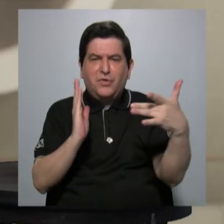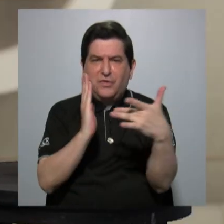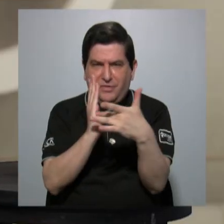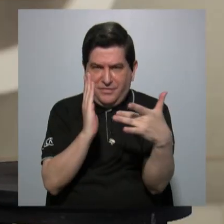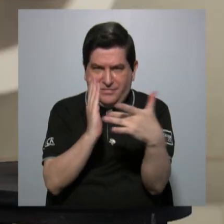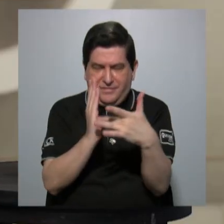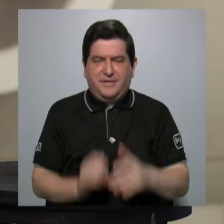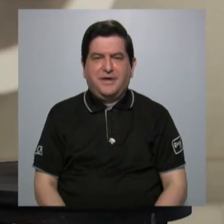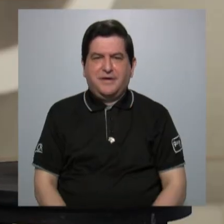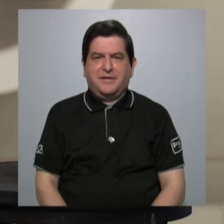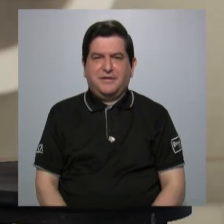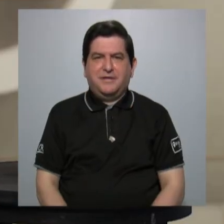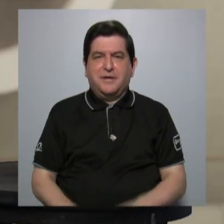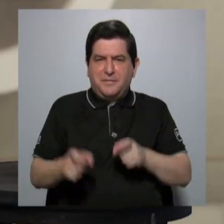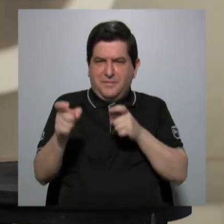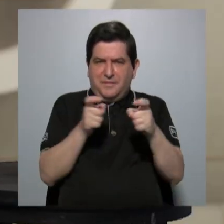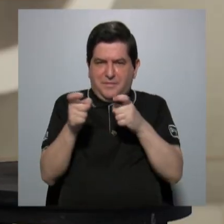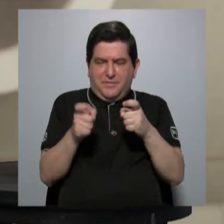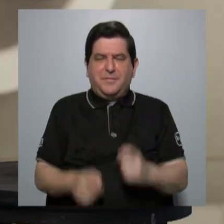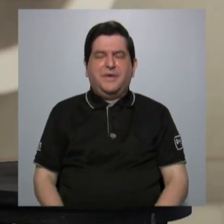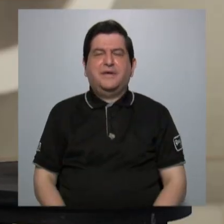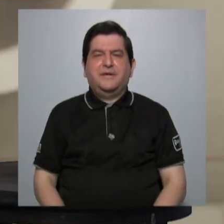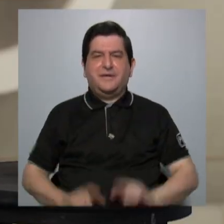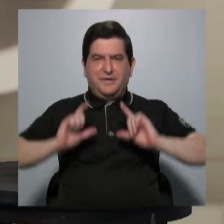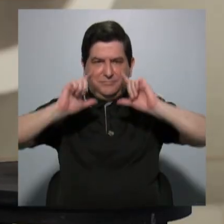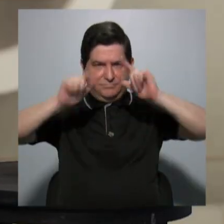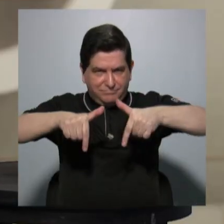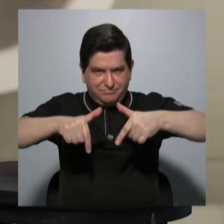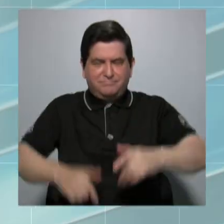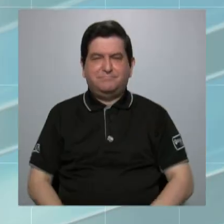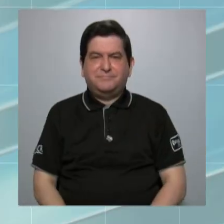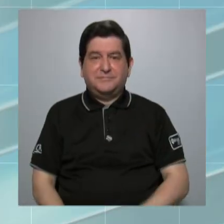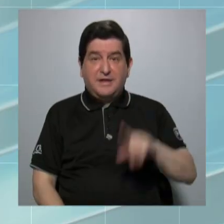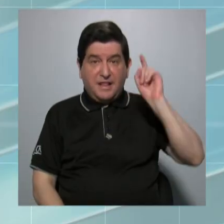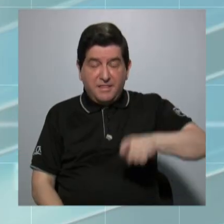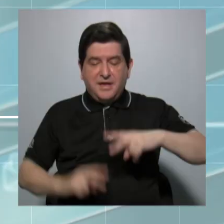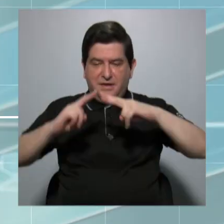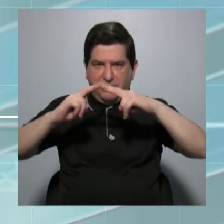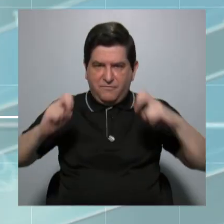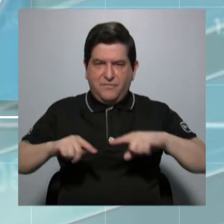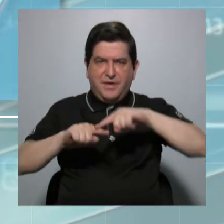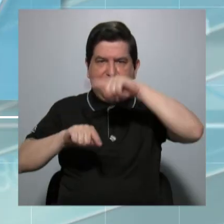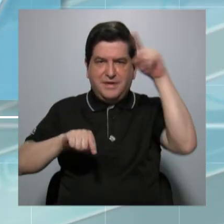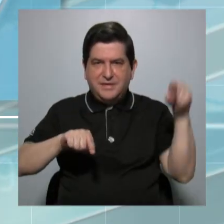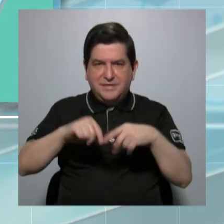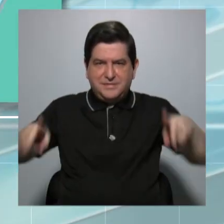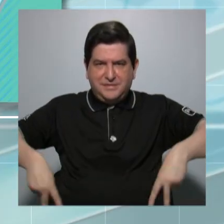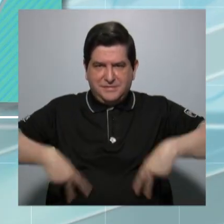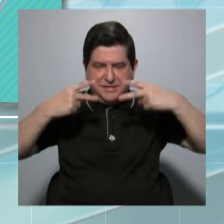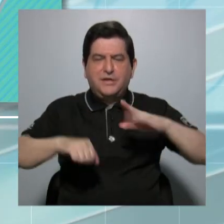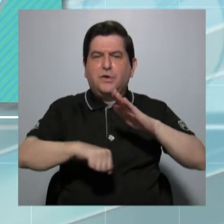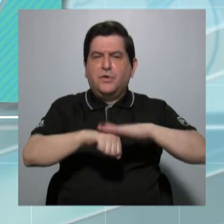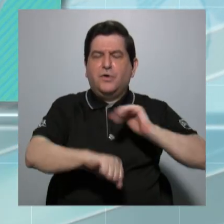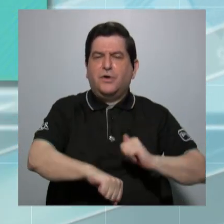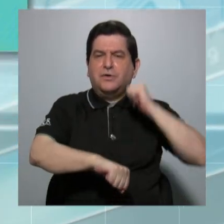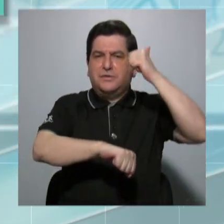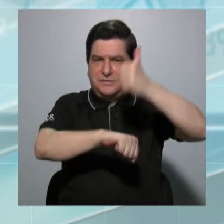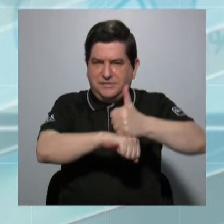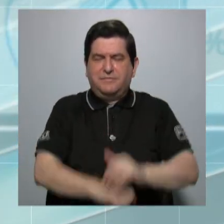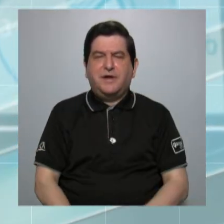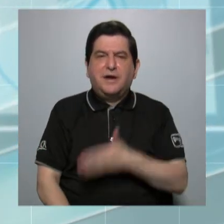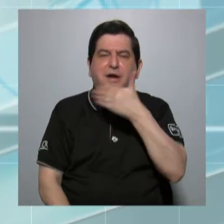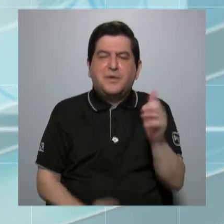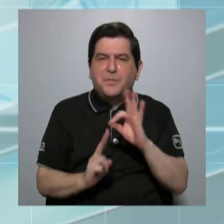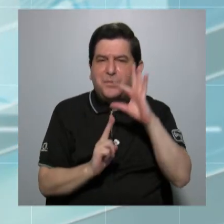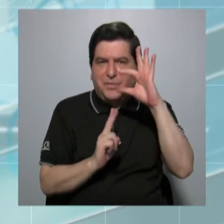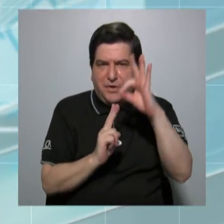una tecnología que fuera a la administración, o sea, para atender residuos, tiene que hacer un análisis del ciclo de vida. Nos permite determinar cuál